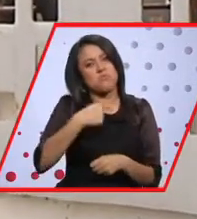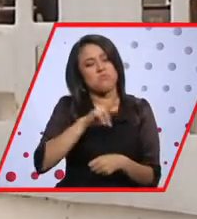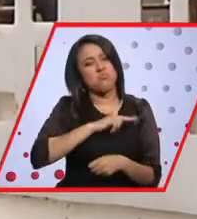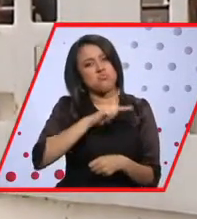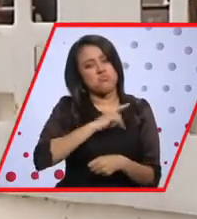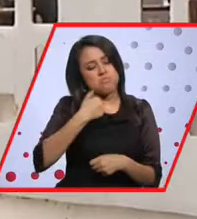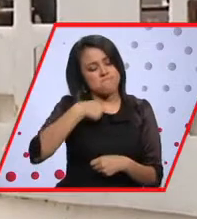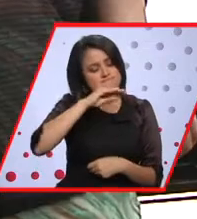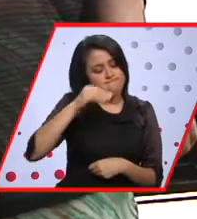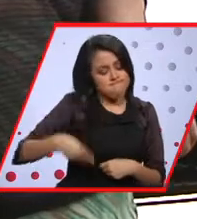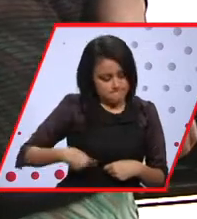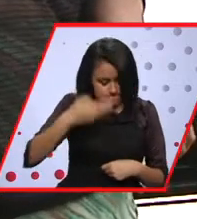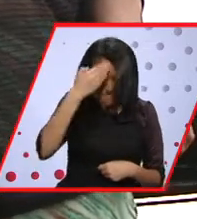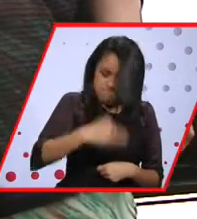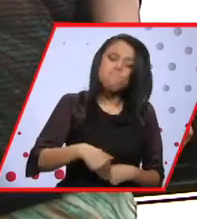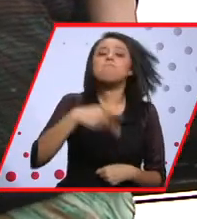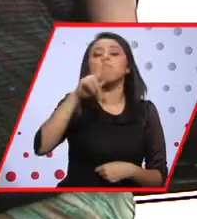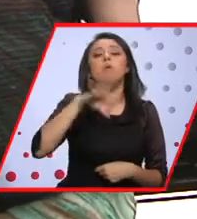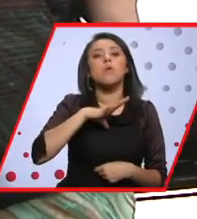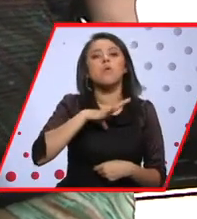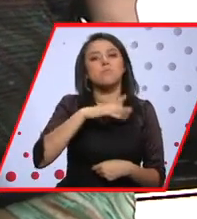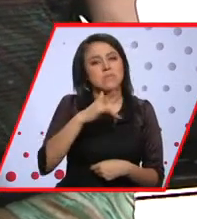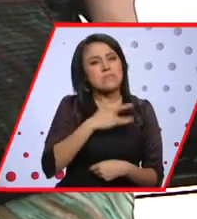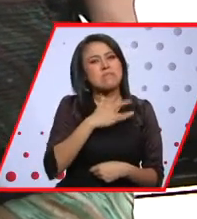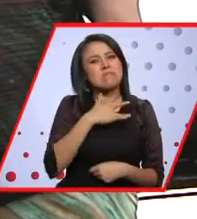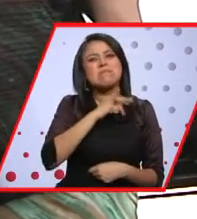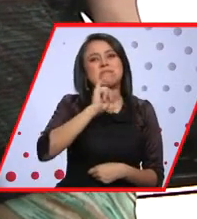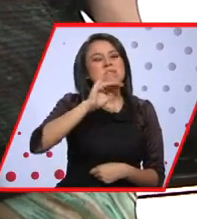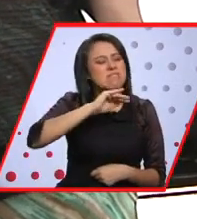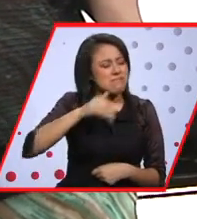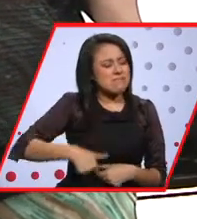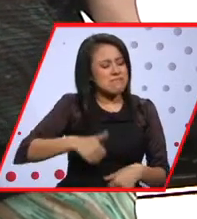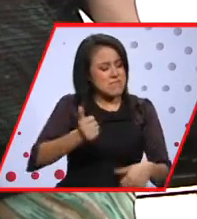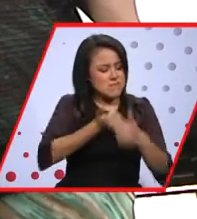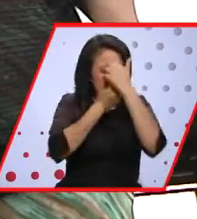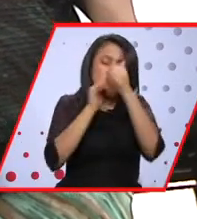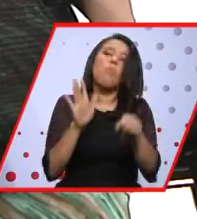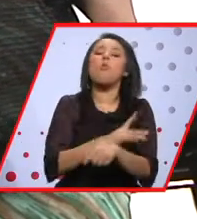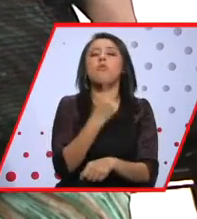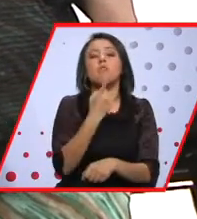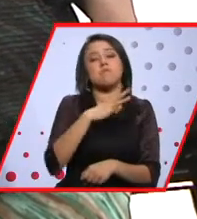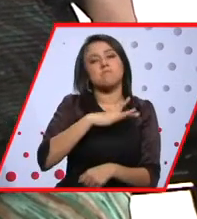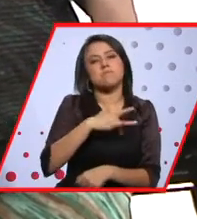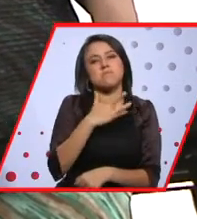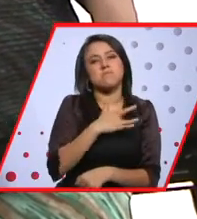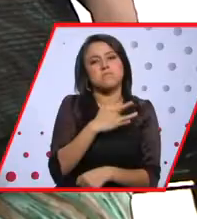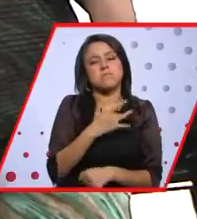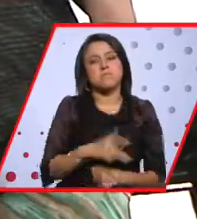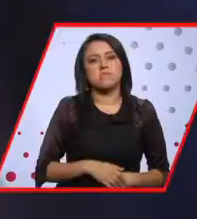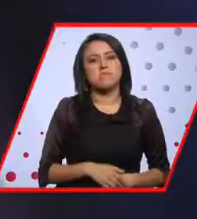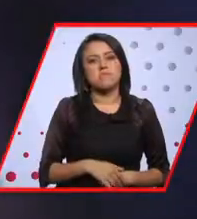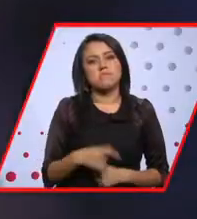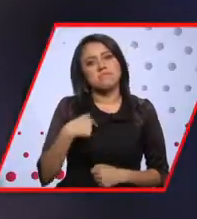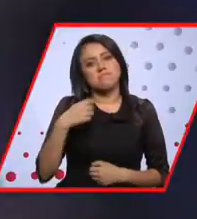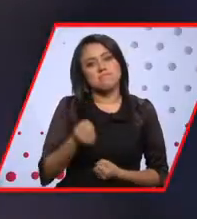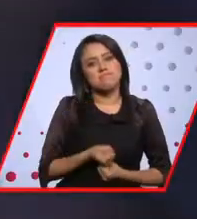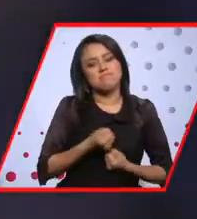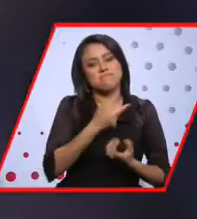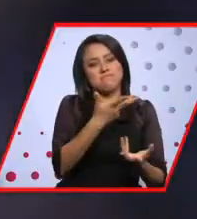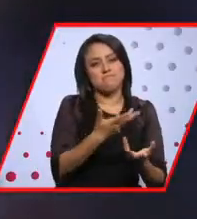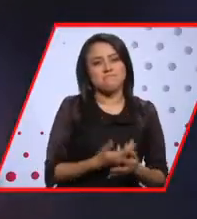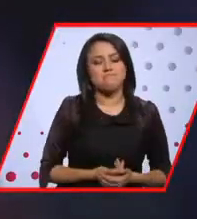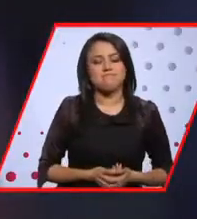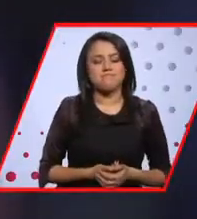mí si hay algo de culpa, me siento tal vez un poco culpable porque la genética.